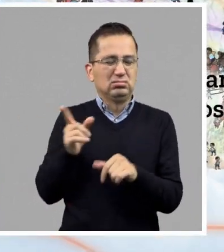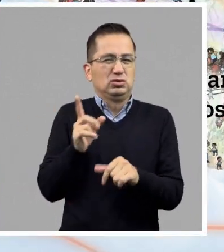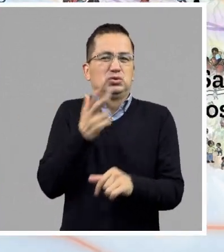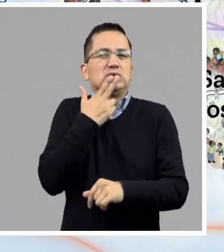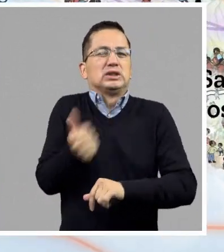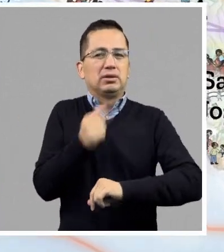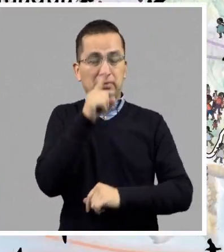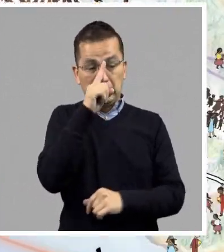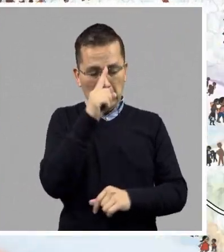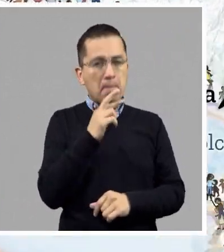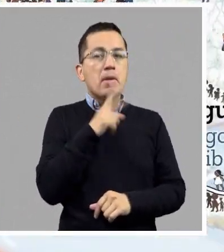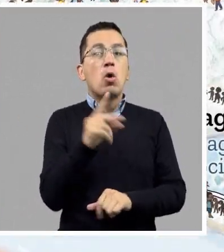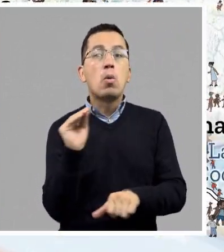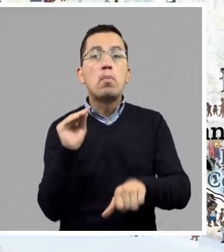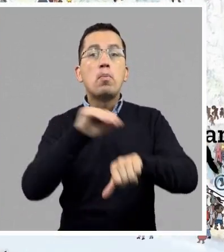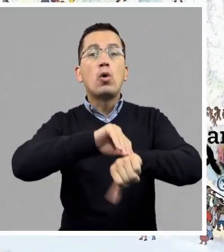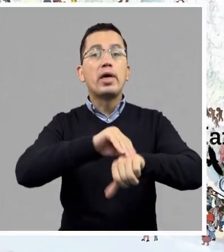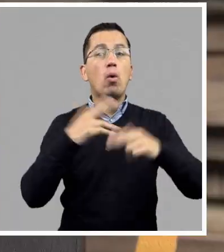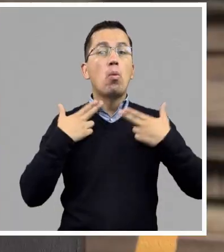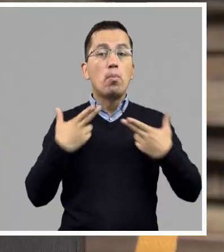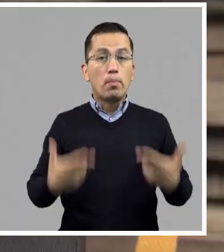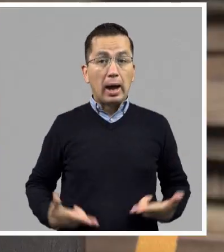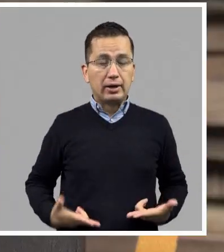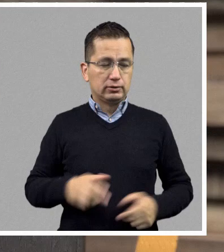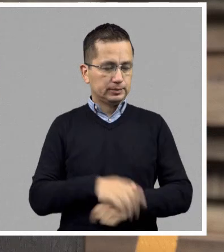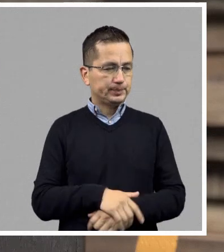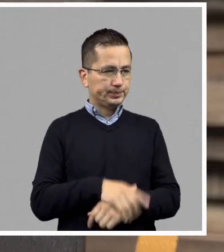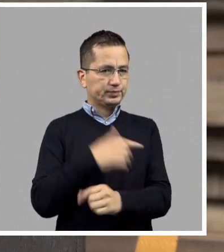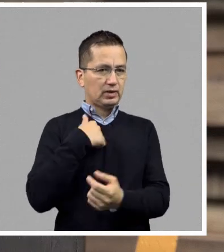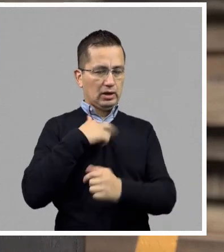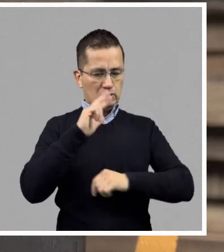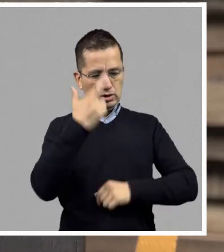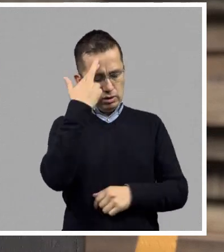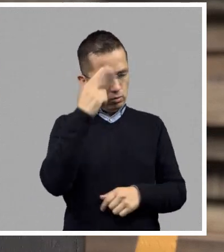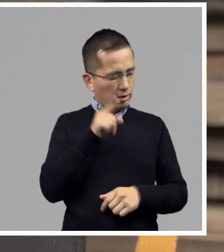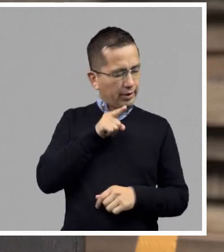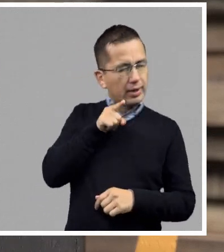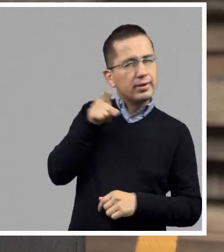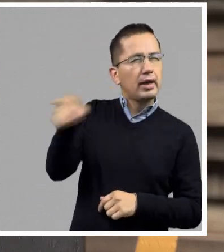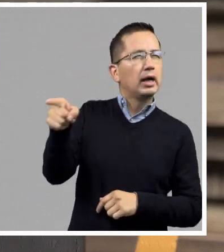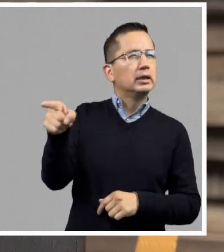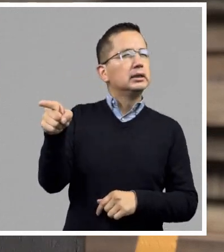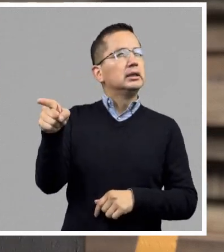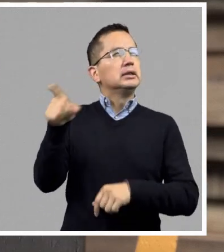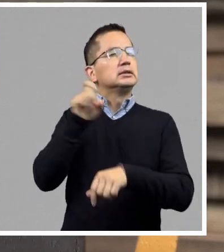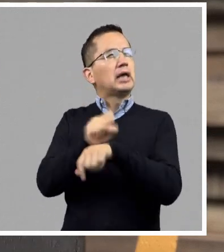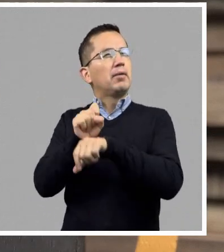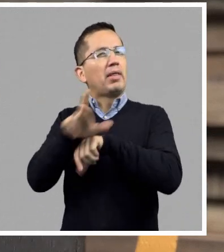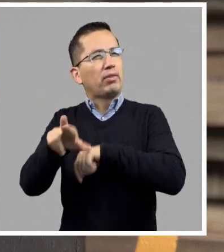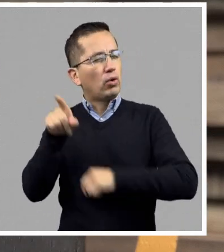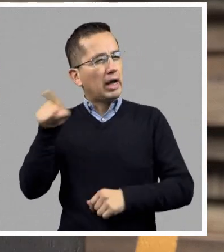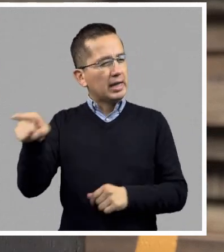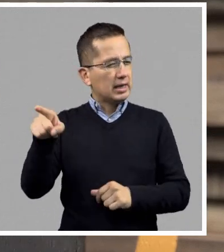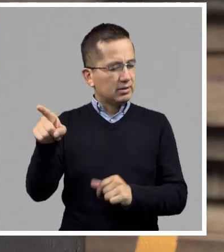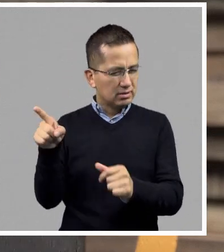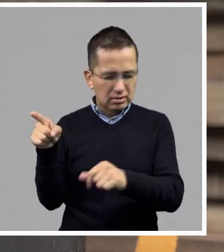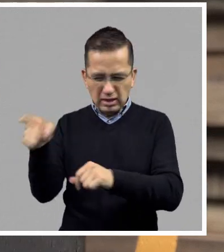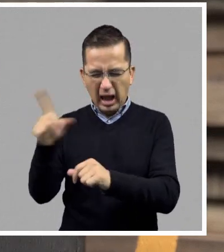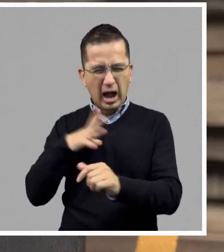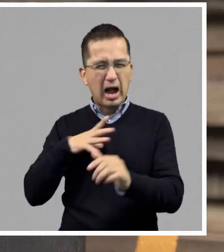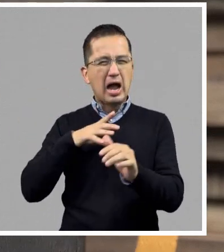bueno pongamos un manitos Y entonces encontramos esto yo me acordé no allá en El Salvador hay como una artesanía y camisetas de